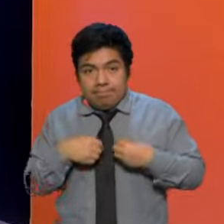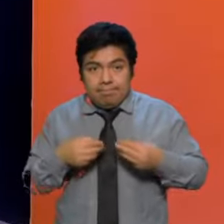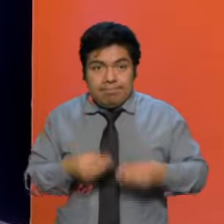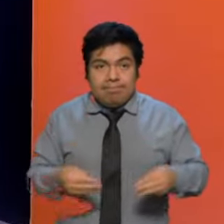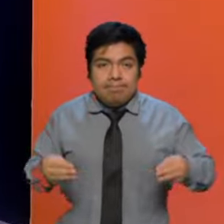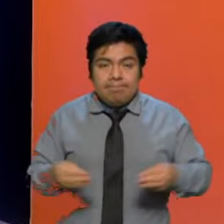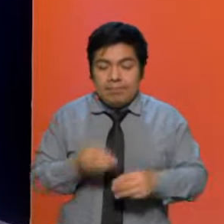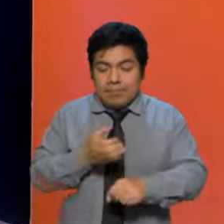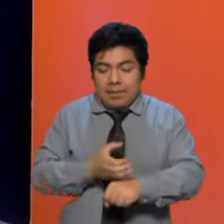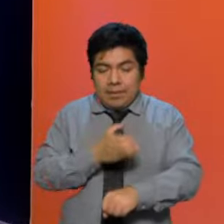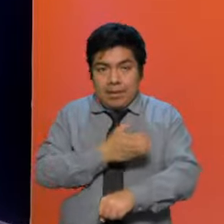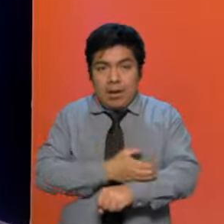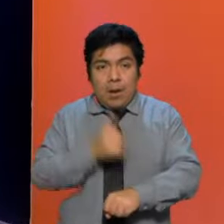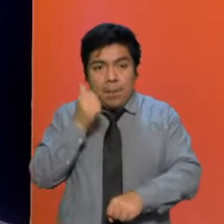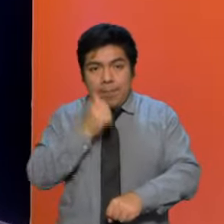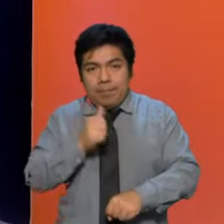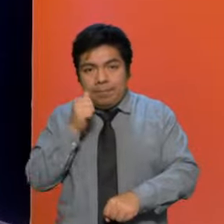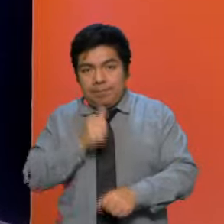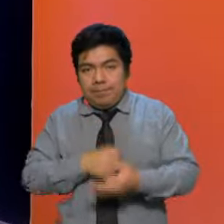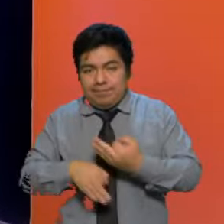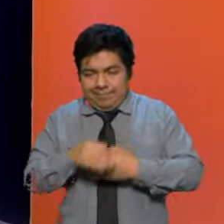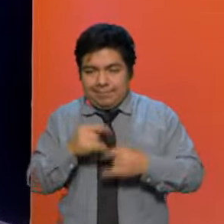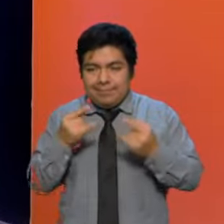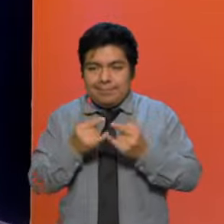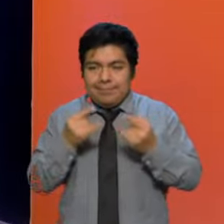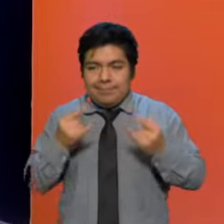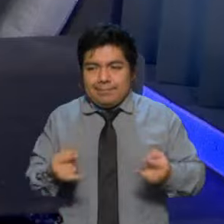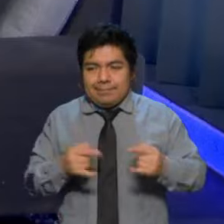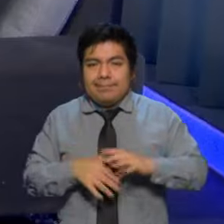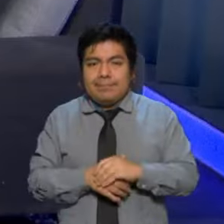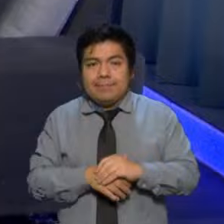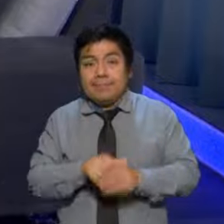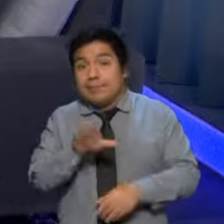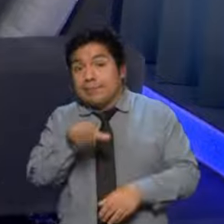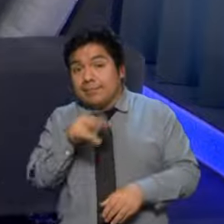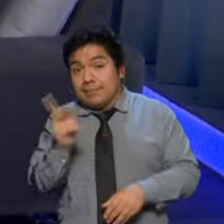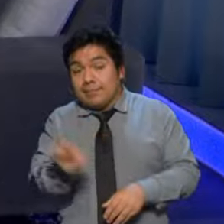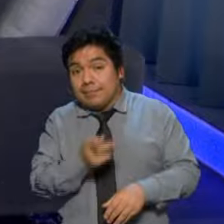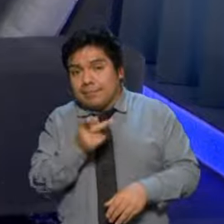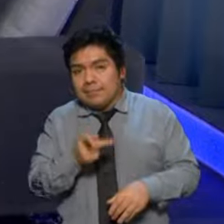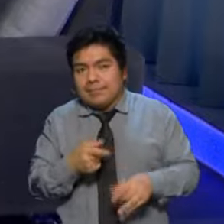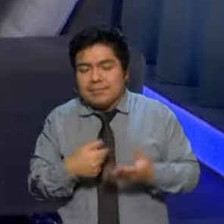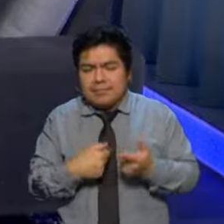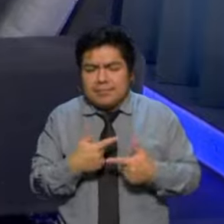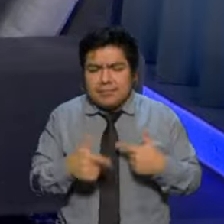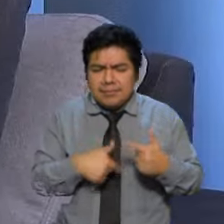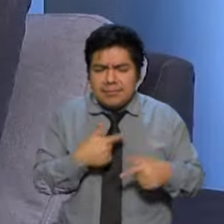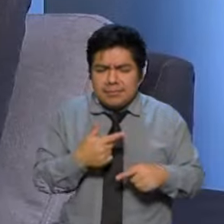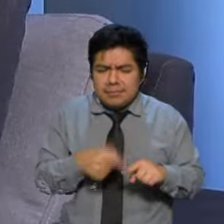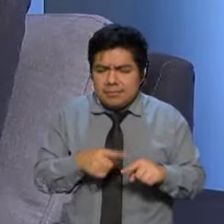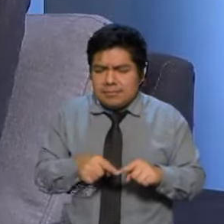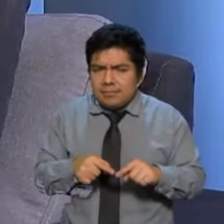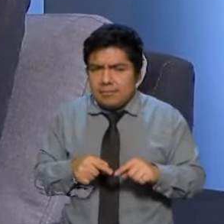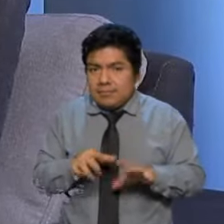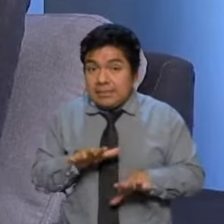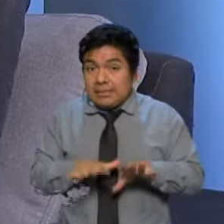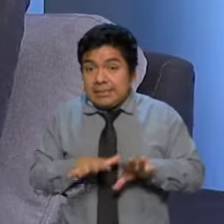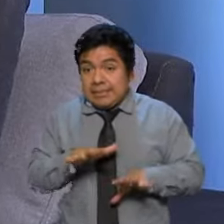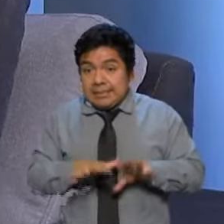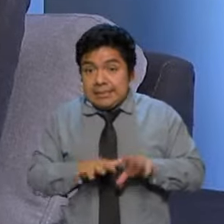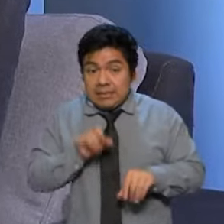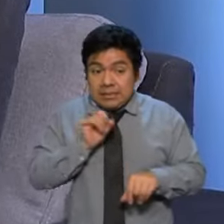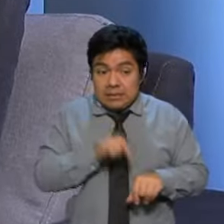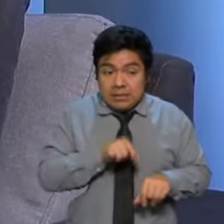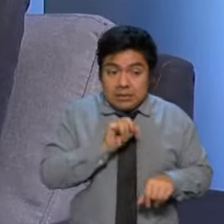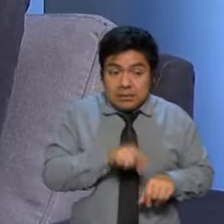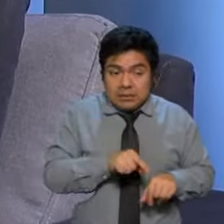Padre. A los actores ahí a vivir la historia. Oiga, y entonces, como además transcurre diferente, ¿no le sucede lo mismo a